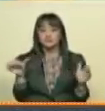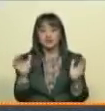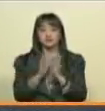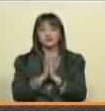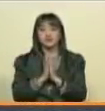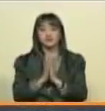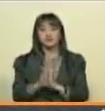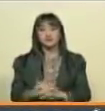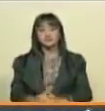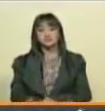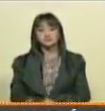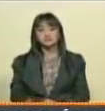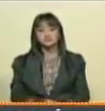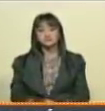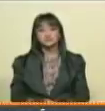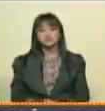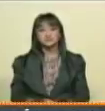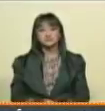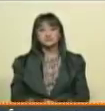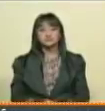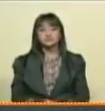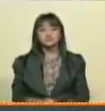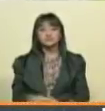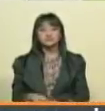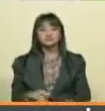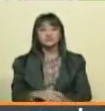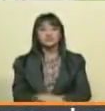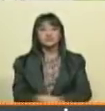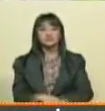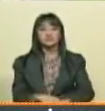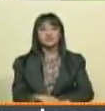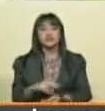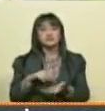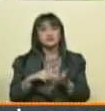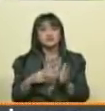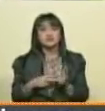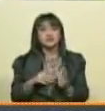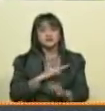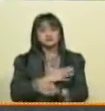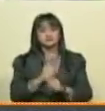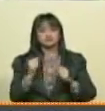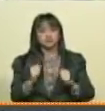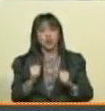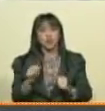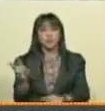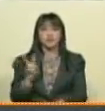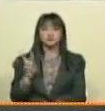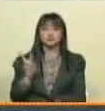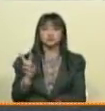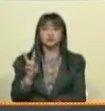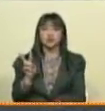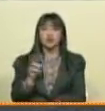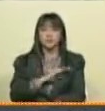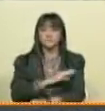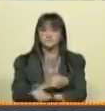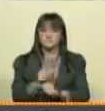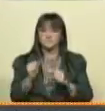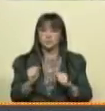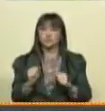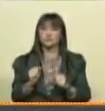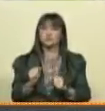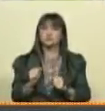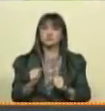Santa. Esto da cuenta de la potencia de un país, las potencialidades de un